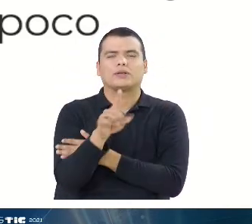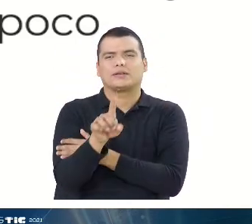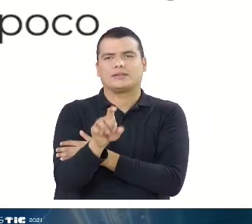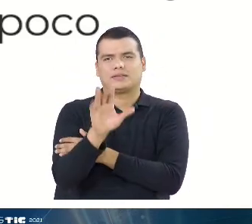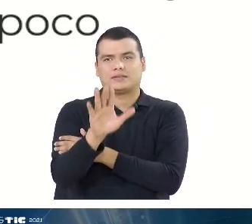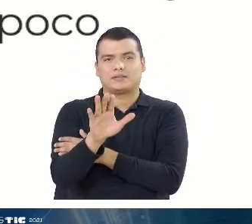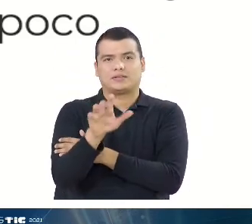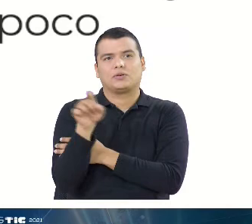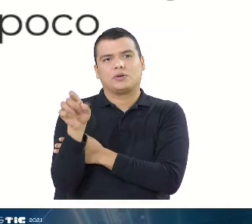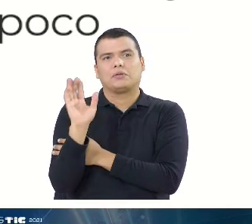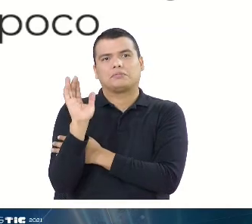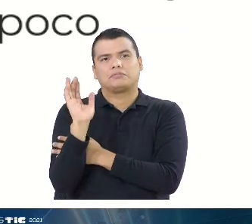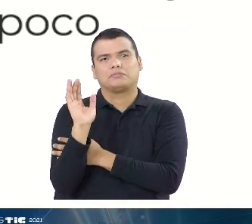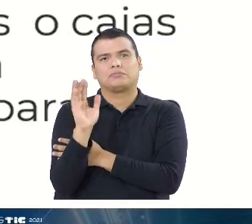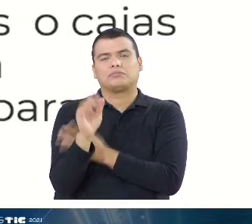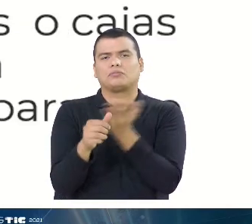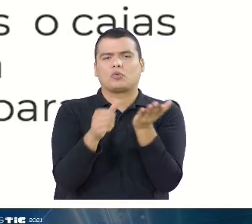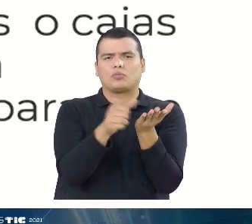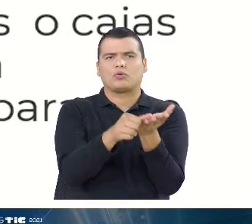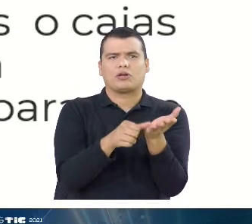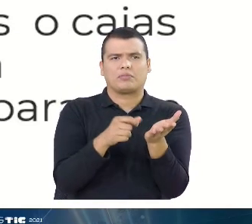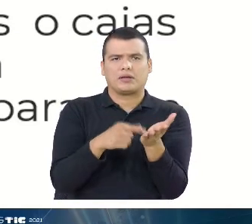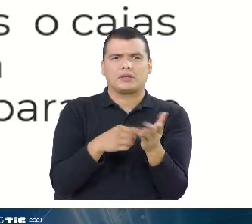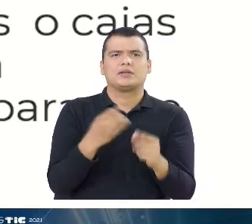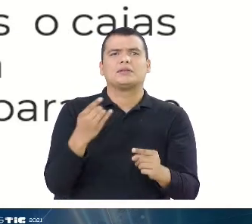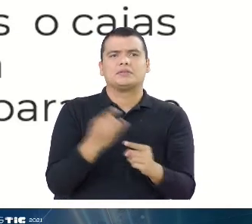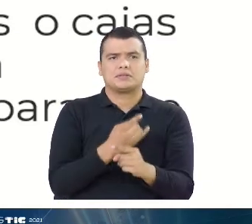Es una aplicación muy sencilla para